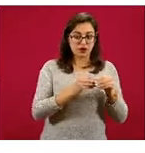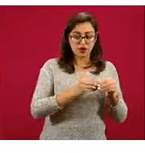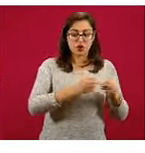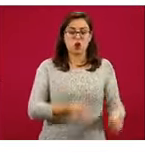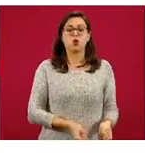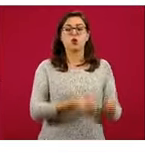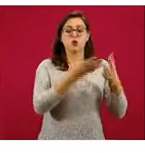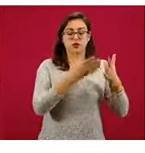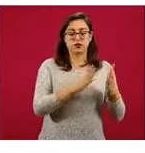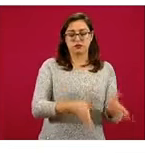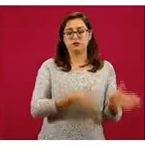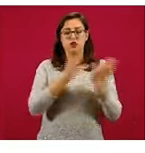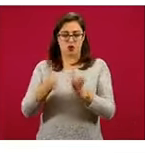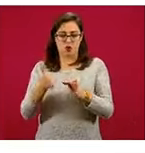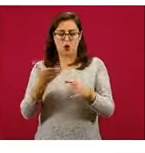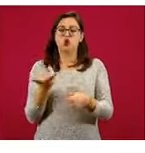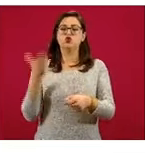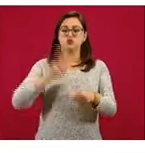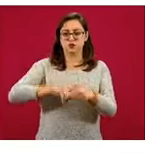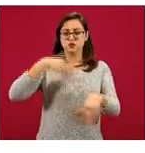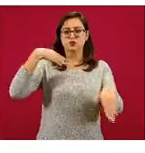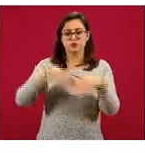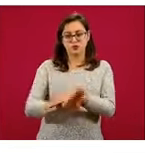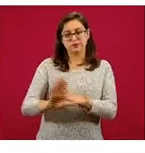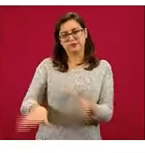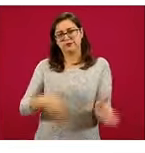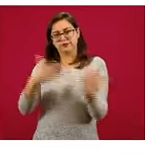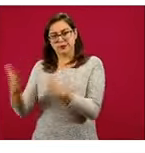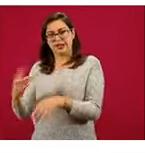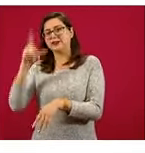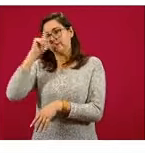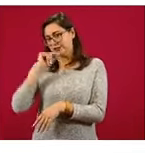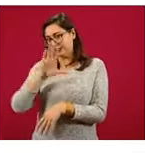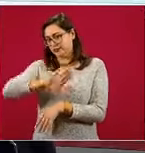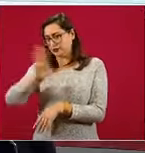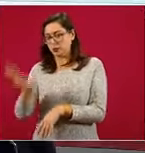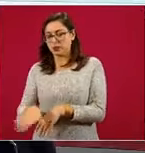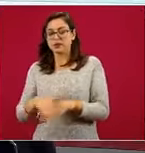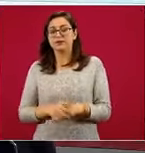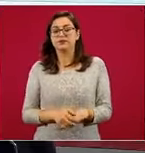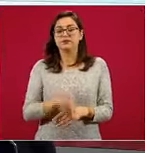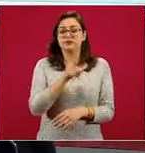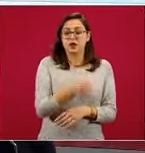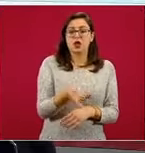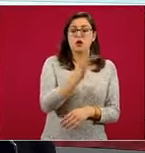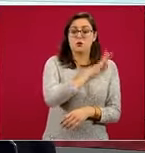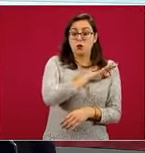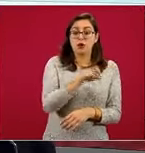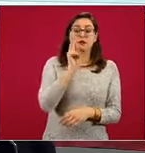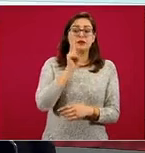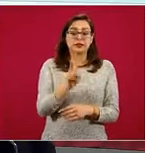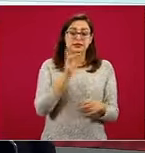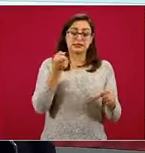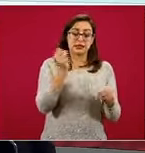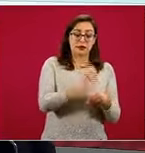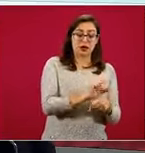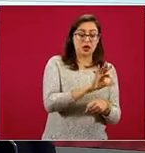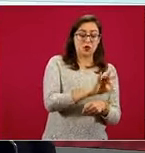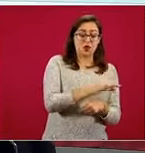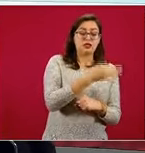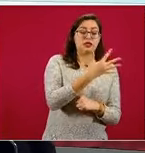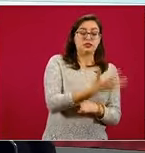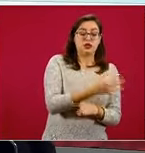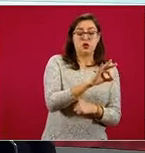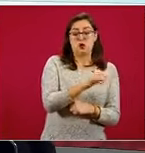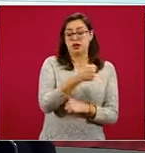hospitalizados y de defunciones en las siguientes diapositivas. Una disminución pues muy pequeña en relación a la semana 45-46,